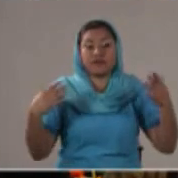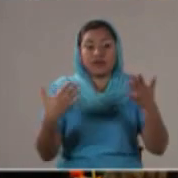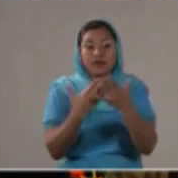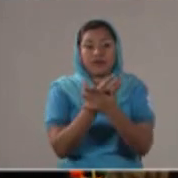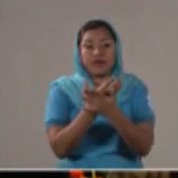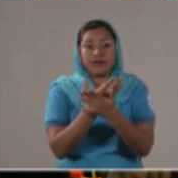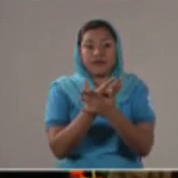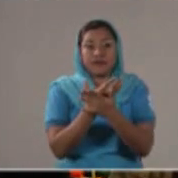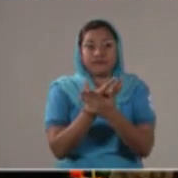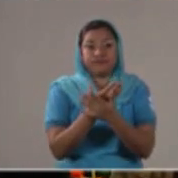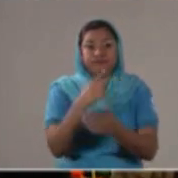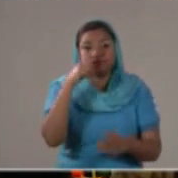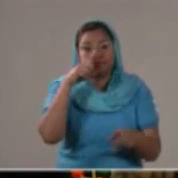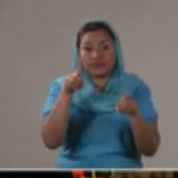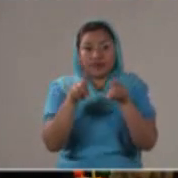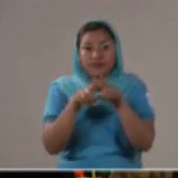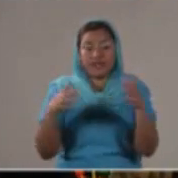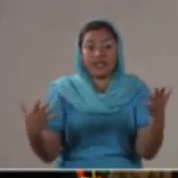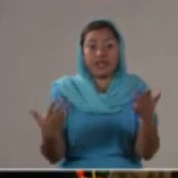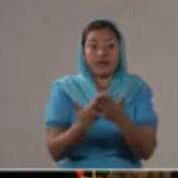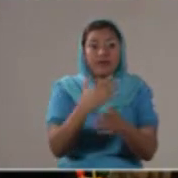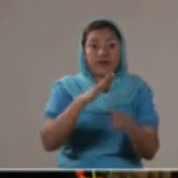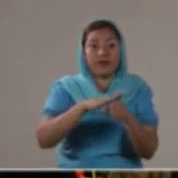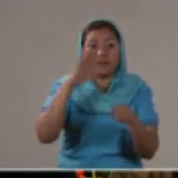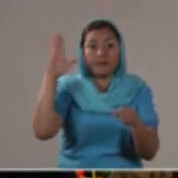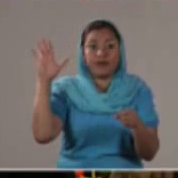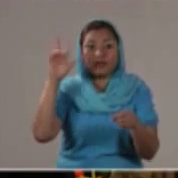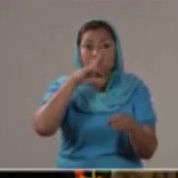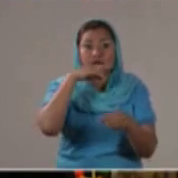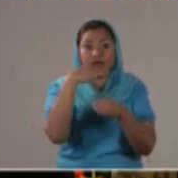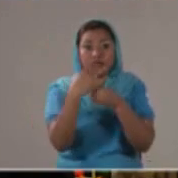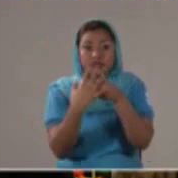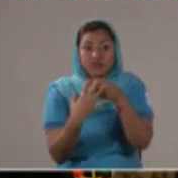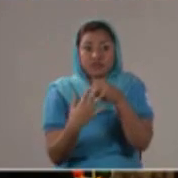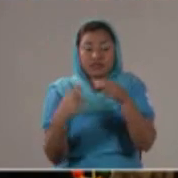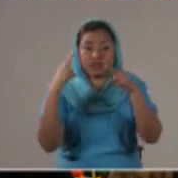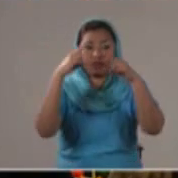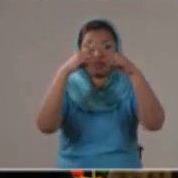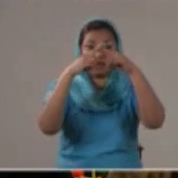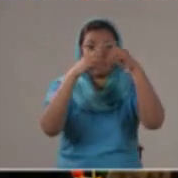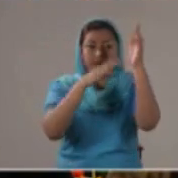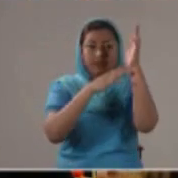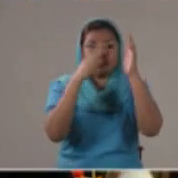el nuevo pacto en su sangre. En el nombre de Jesús, pon